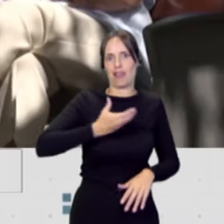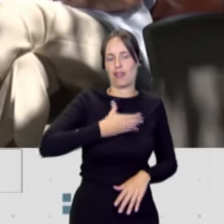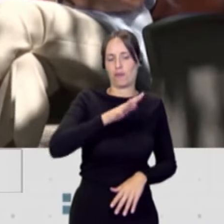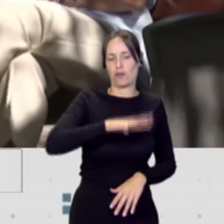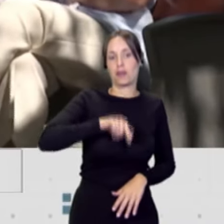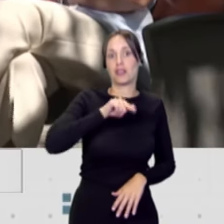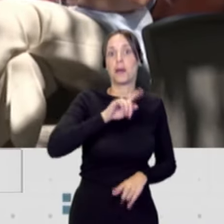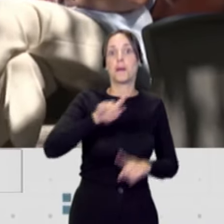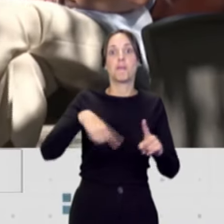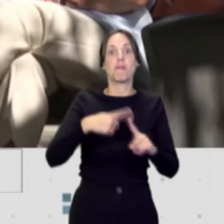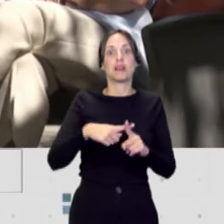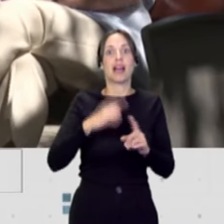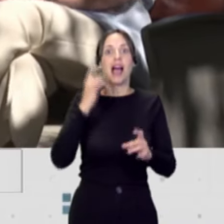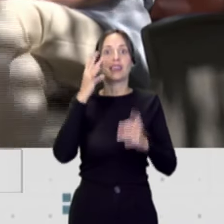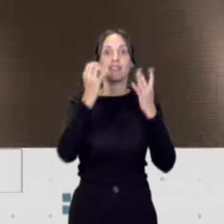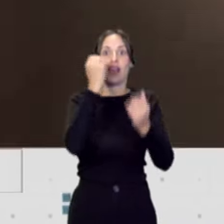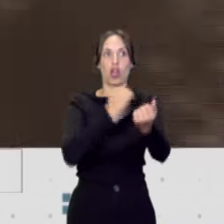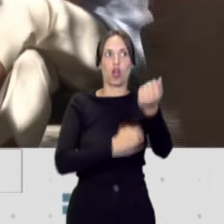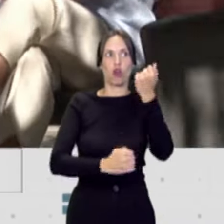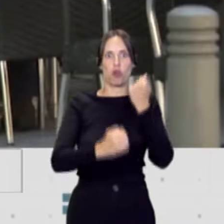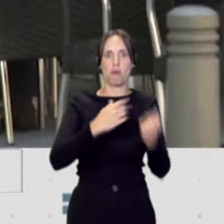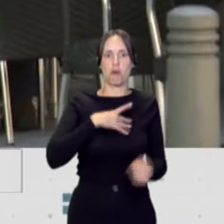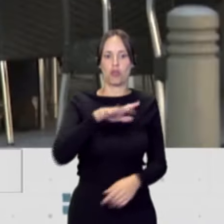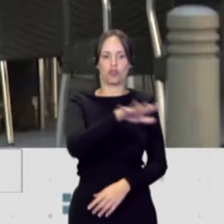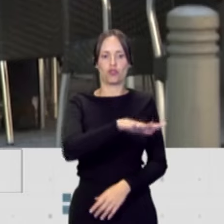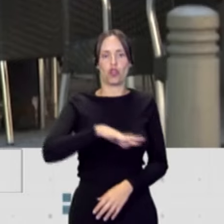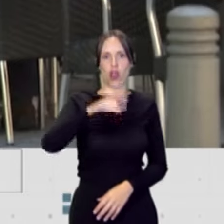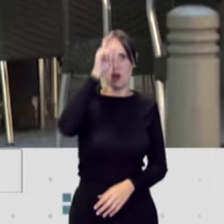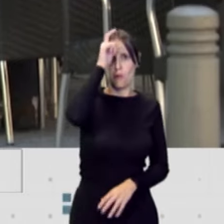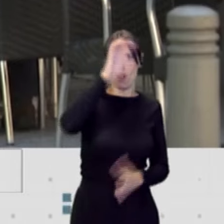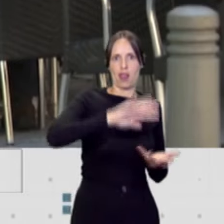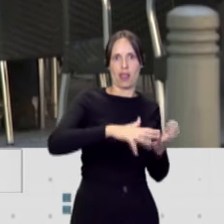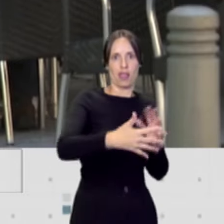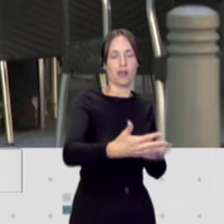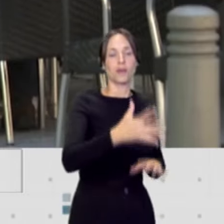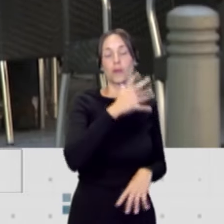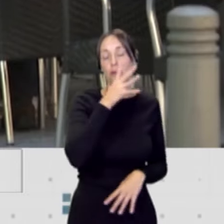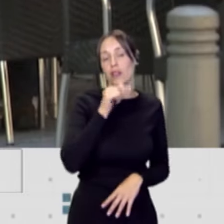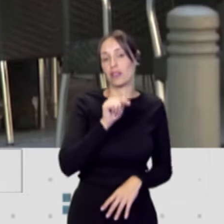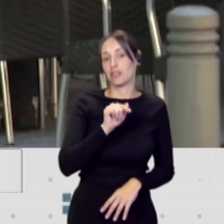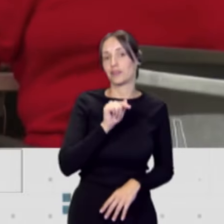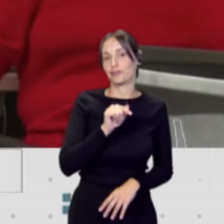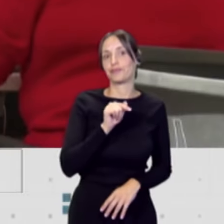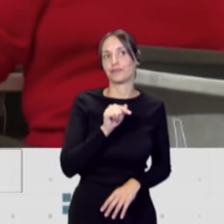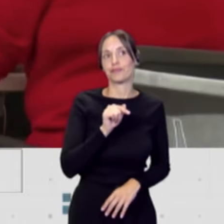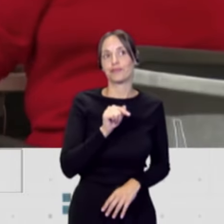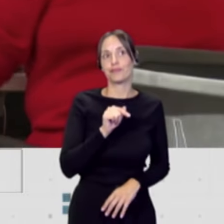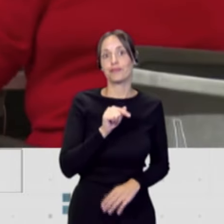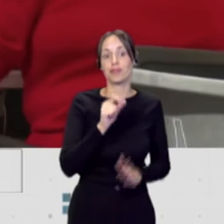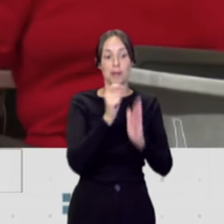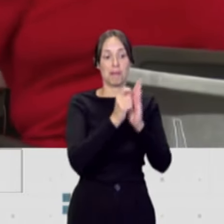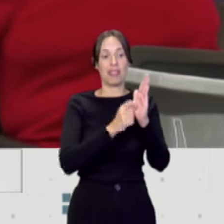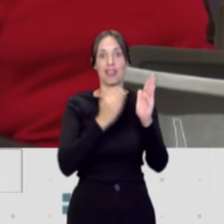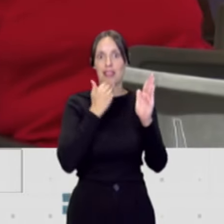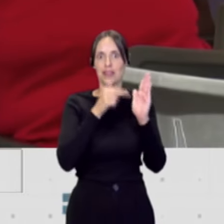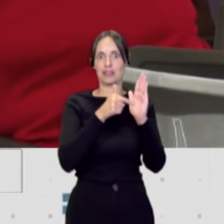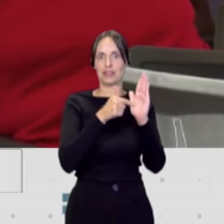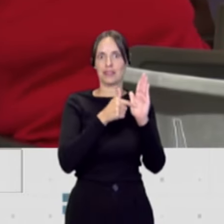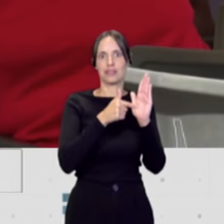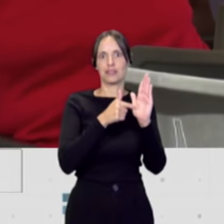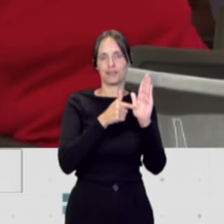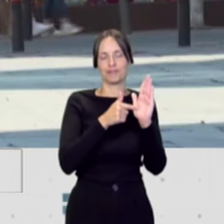viables en el mundo rural, que entendemos que es lo que debe también propiciar este tipo de medidas, que se materialicen